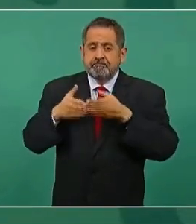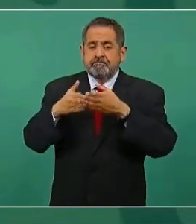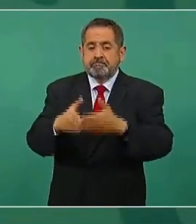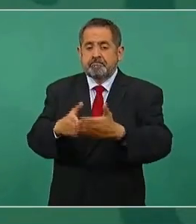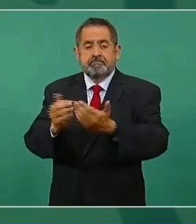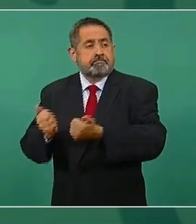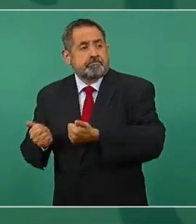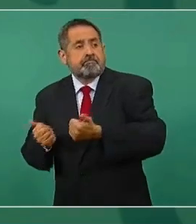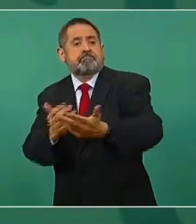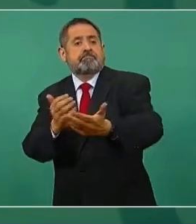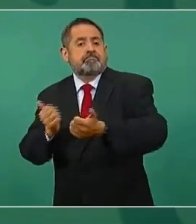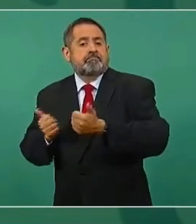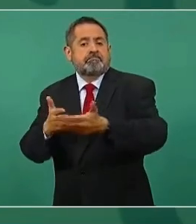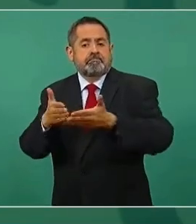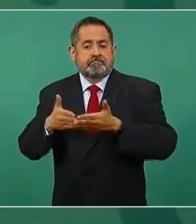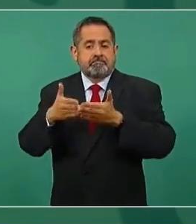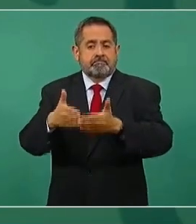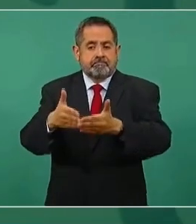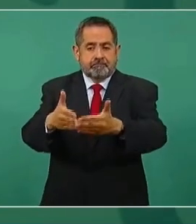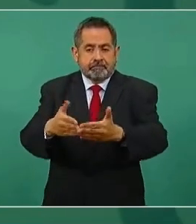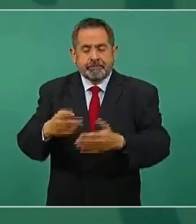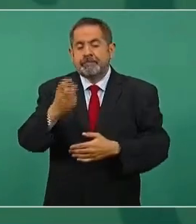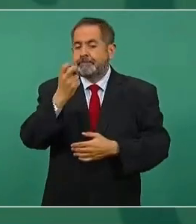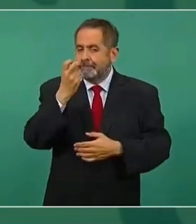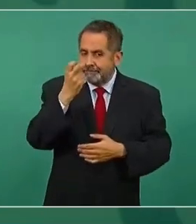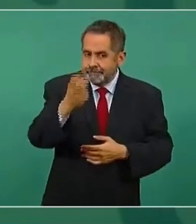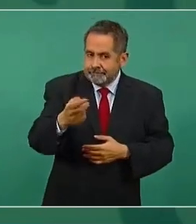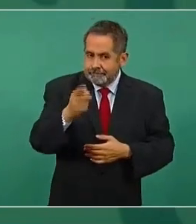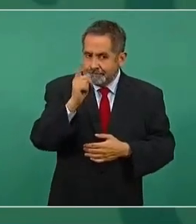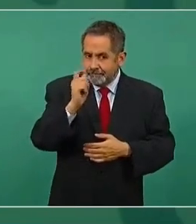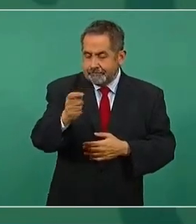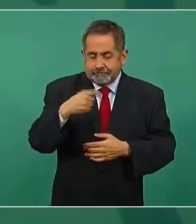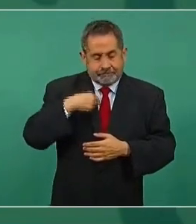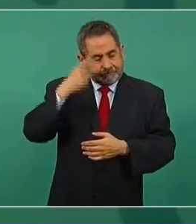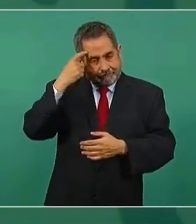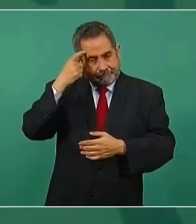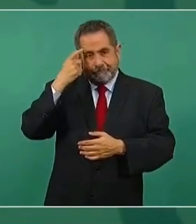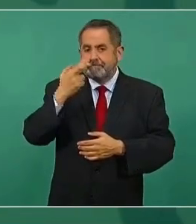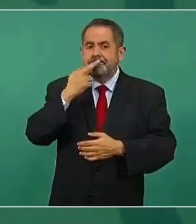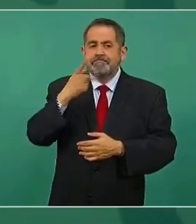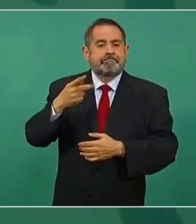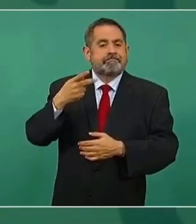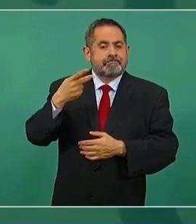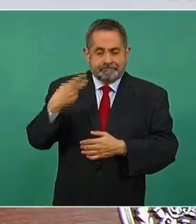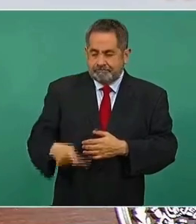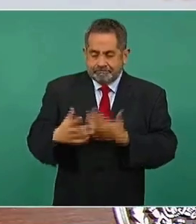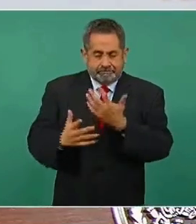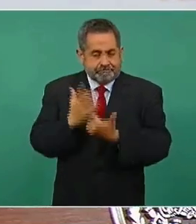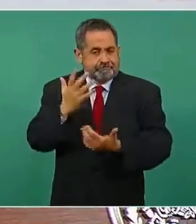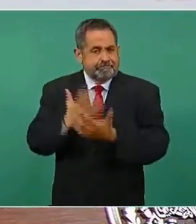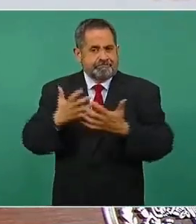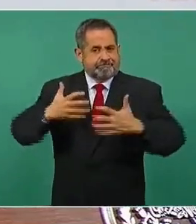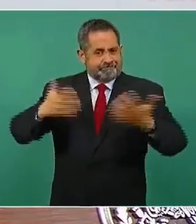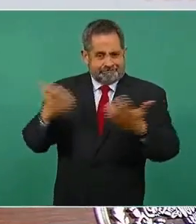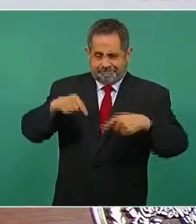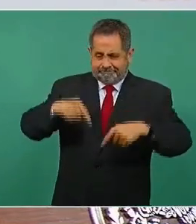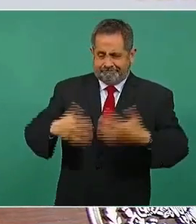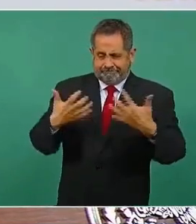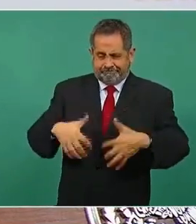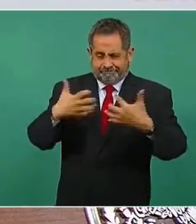el transporte marítimo. Por eso lo mejor es la autosuficiencia,